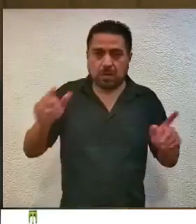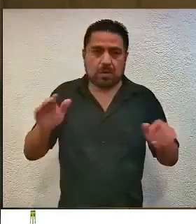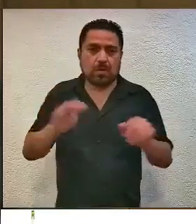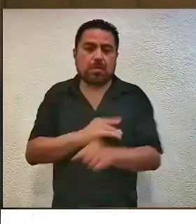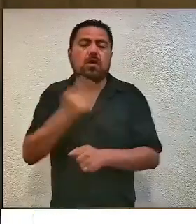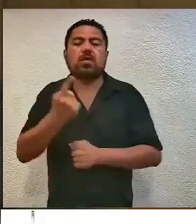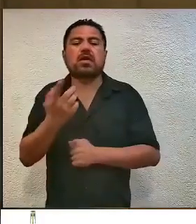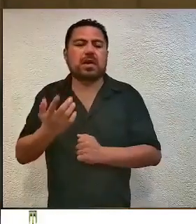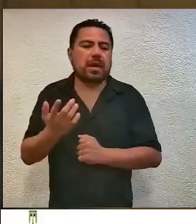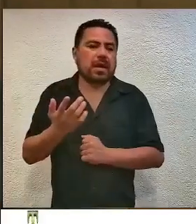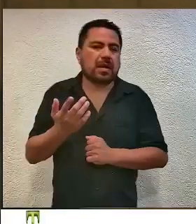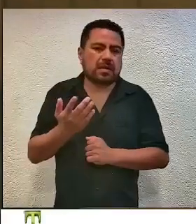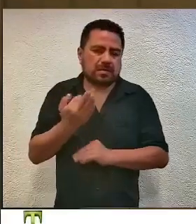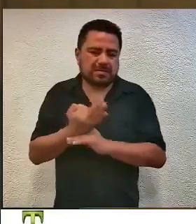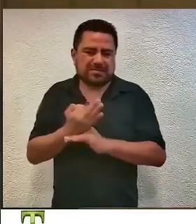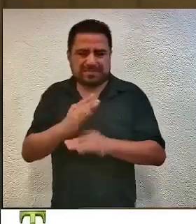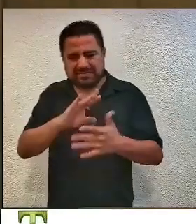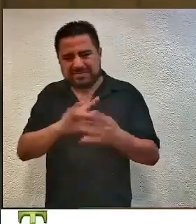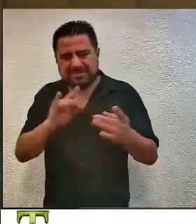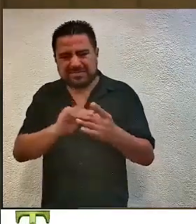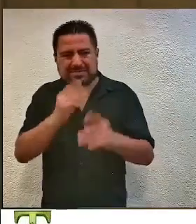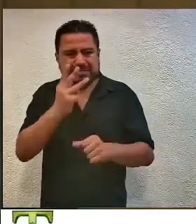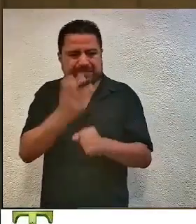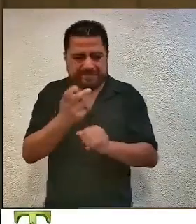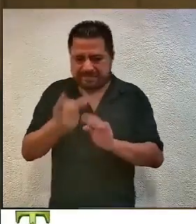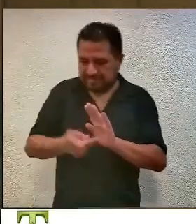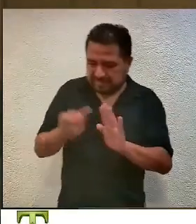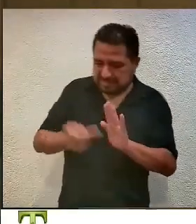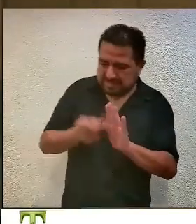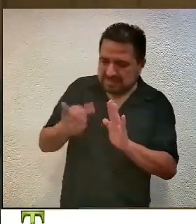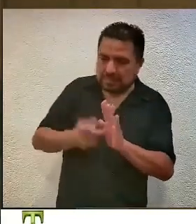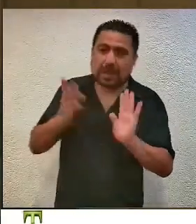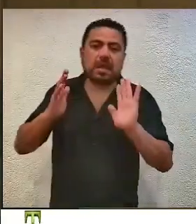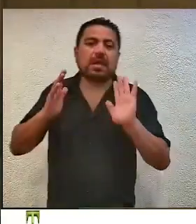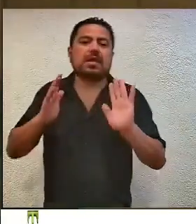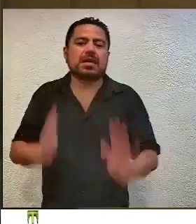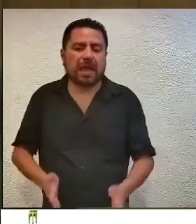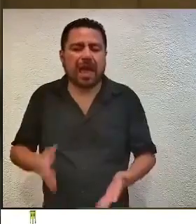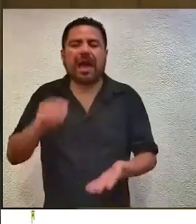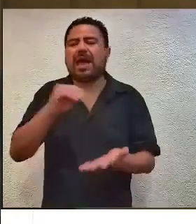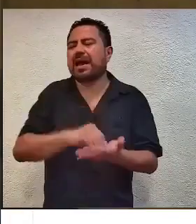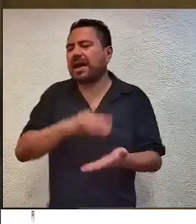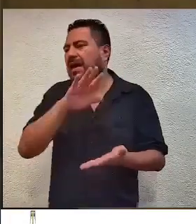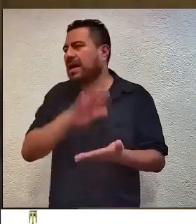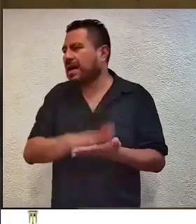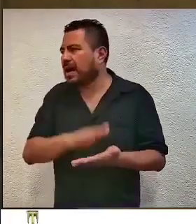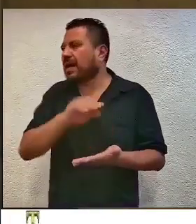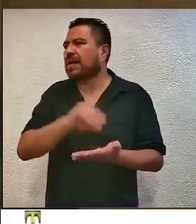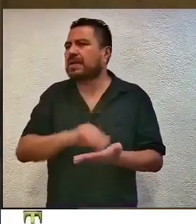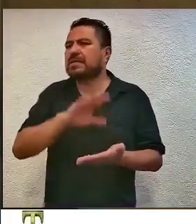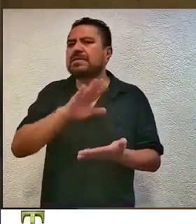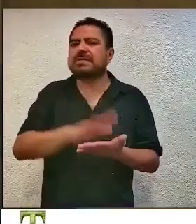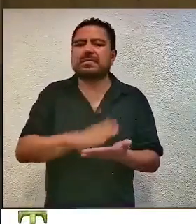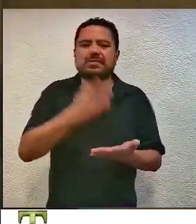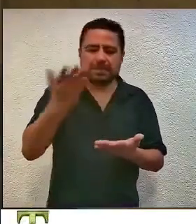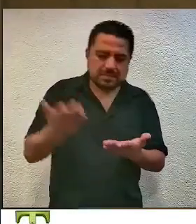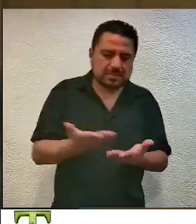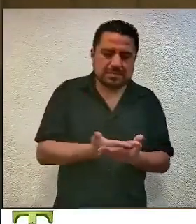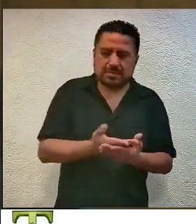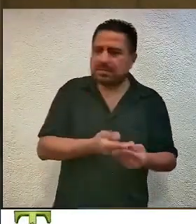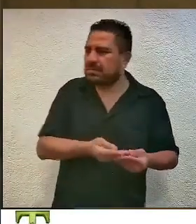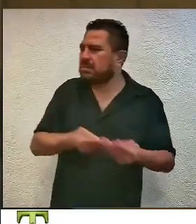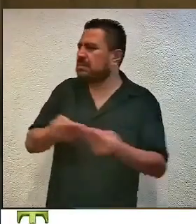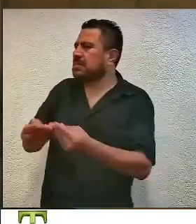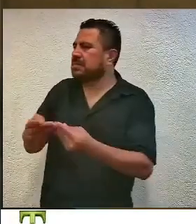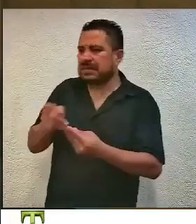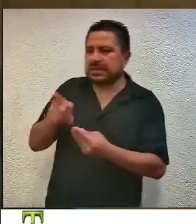porque, reitero por tercera ocasión, ya hemos tenido precedentes donde hemos mandado el expediente al